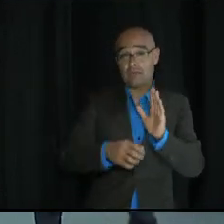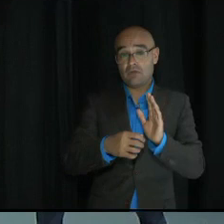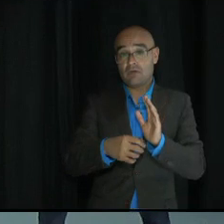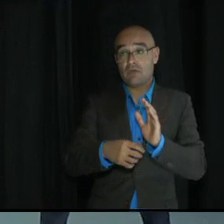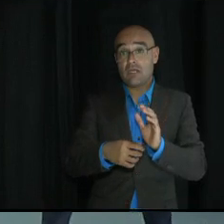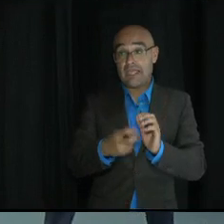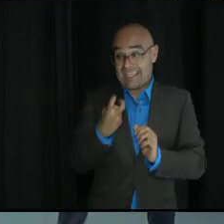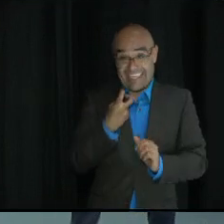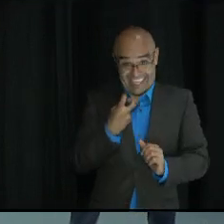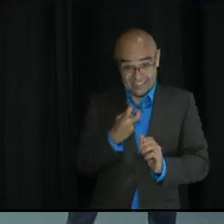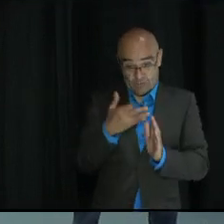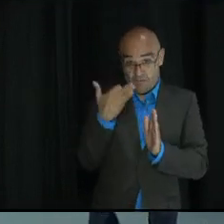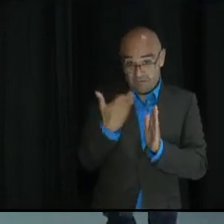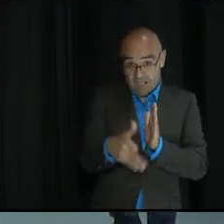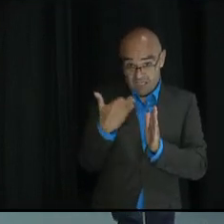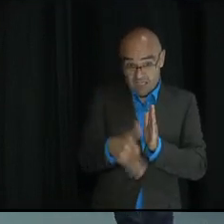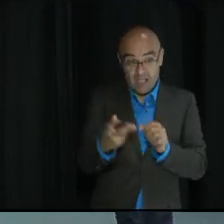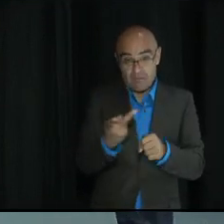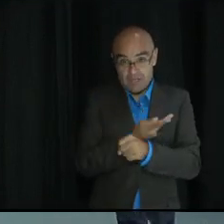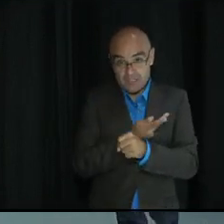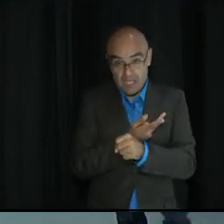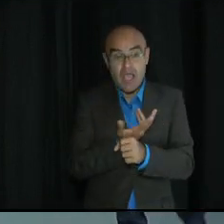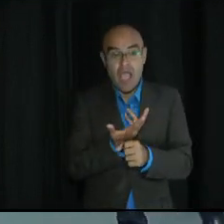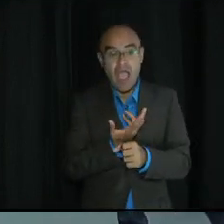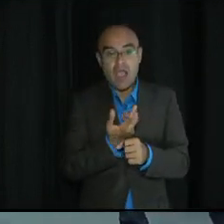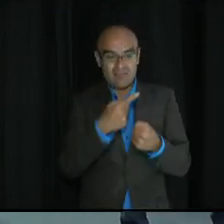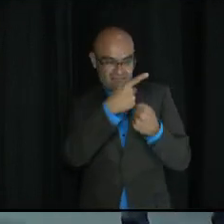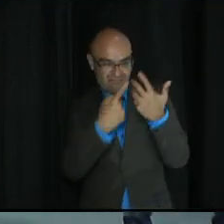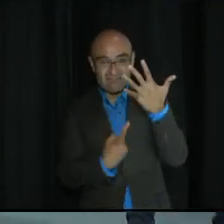objeto de un acto de maltrato, ¿sí?